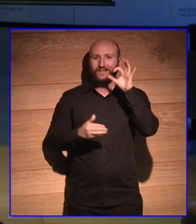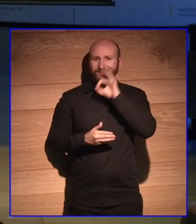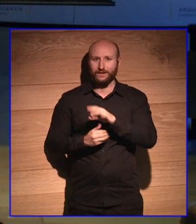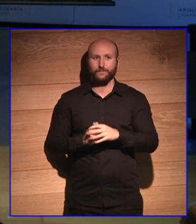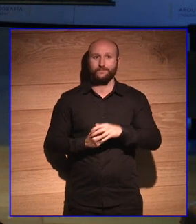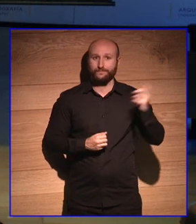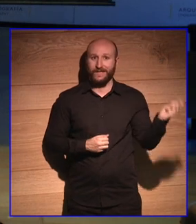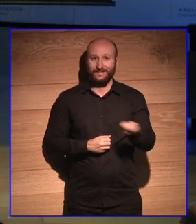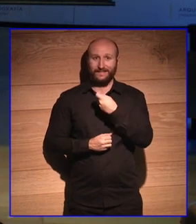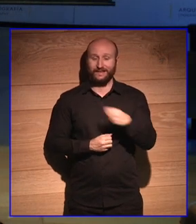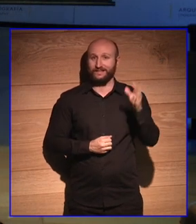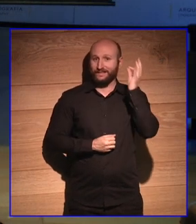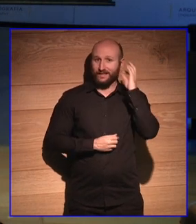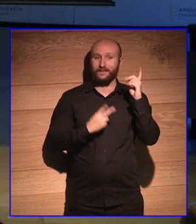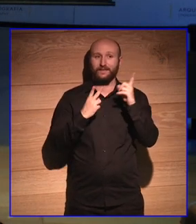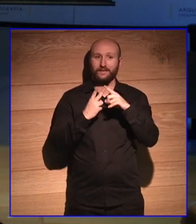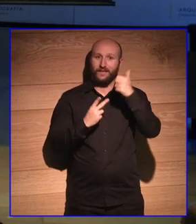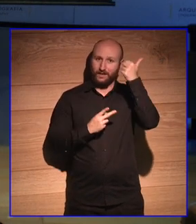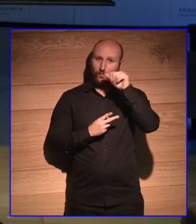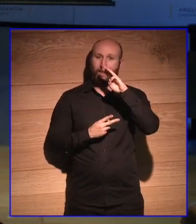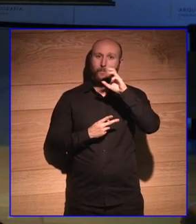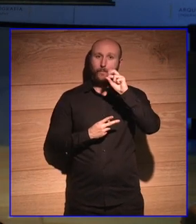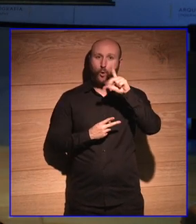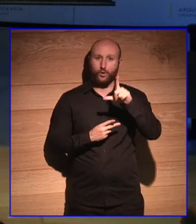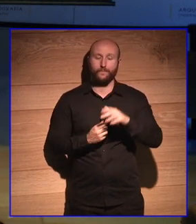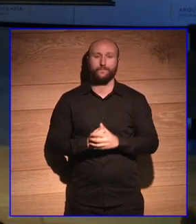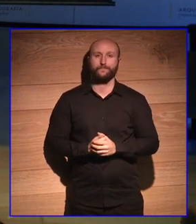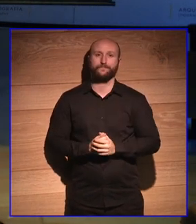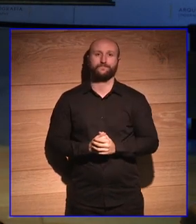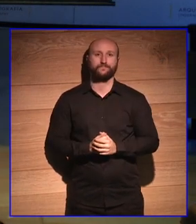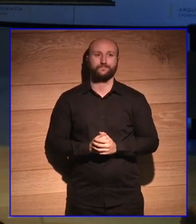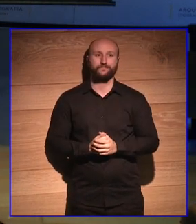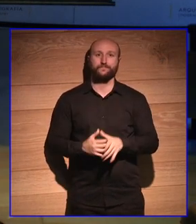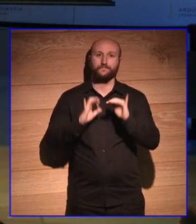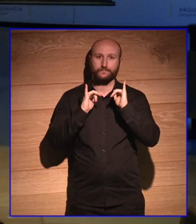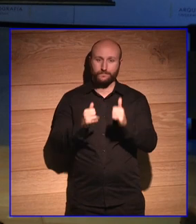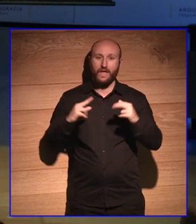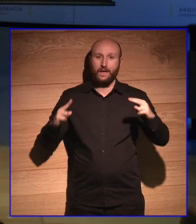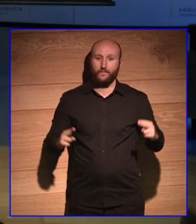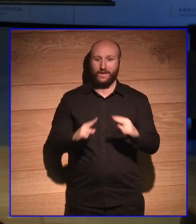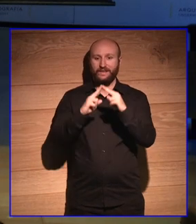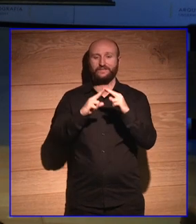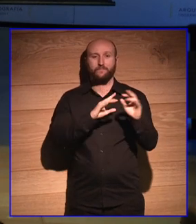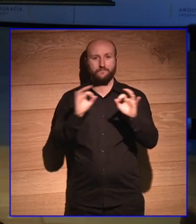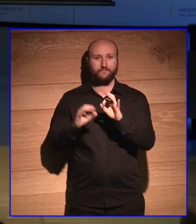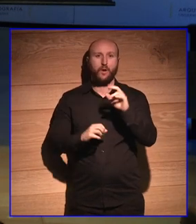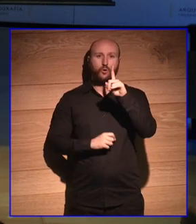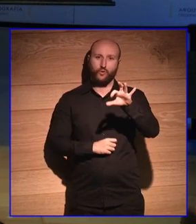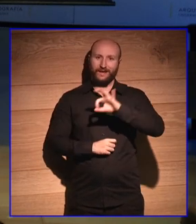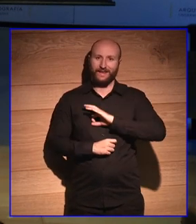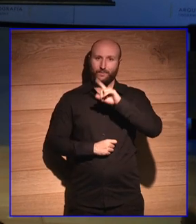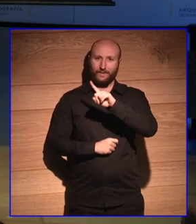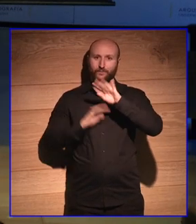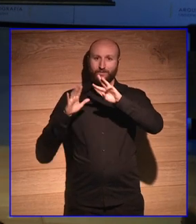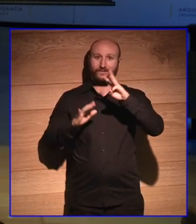pianista nadia boulanger y paul dukas aunque su llegada a parís estaba planificada para enero de 1930